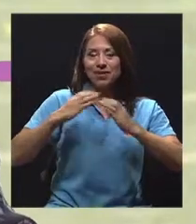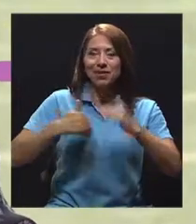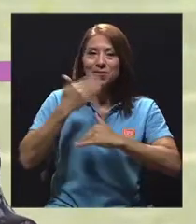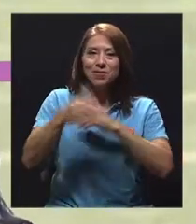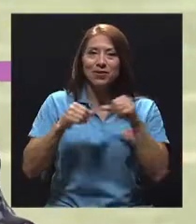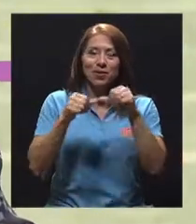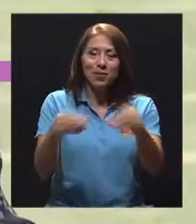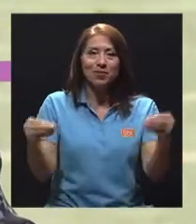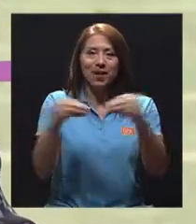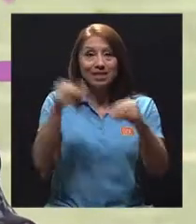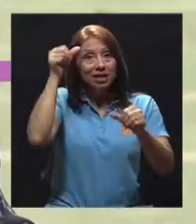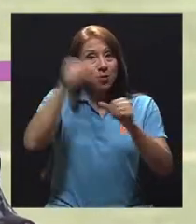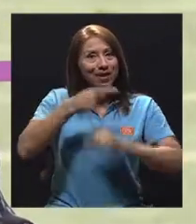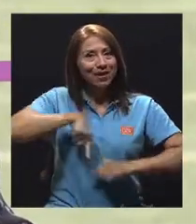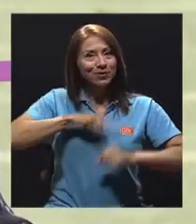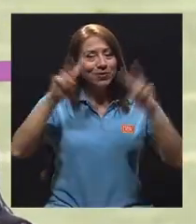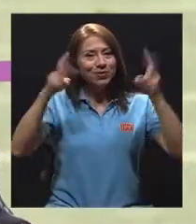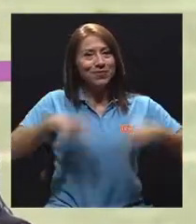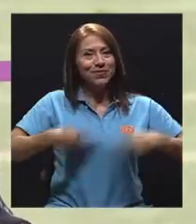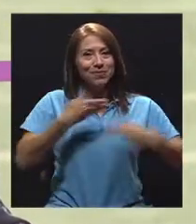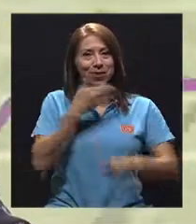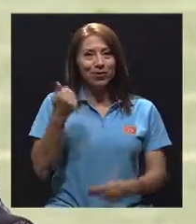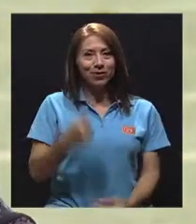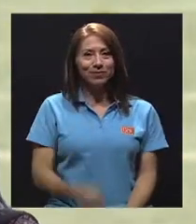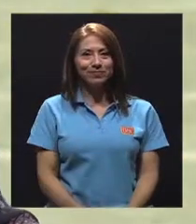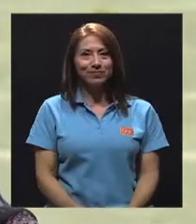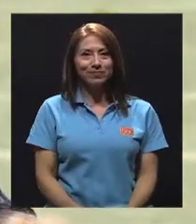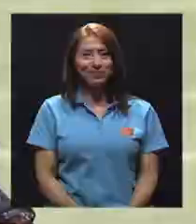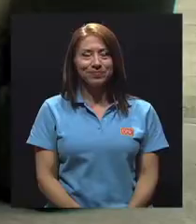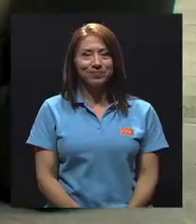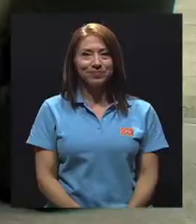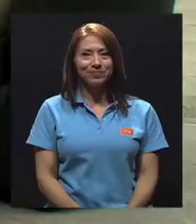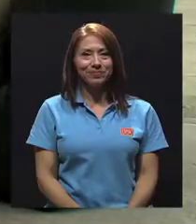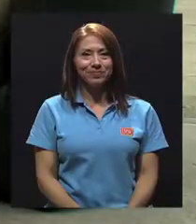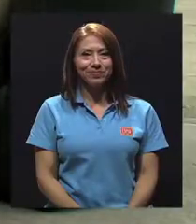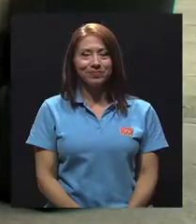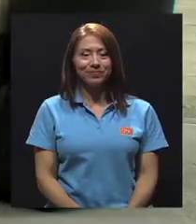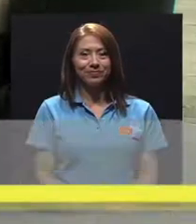esta conversación y luego regresamos con más. Recuerde que somos Vivir Mejor.